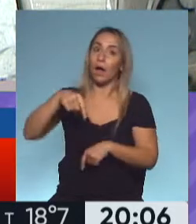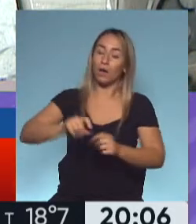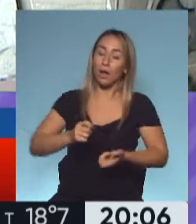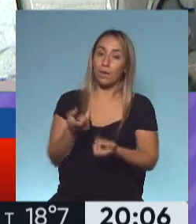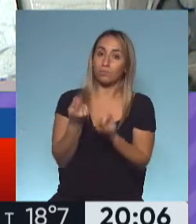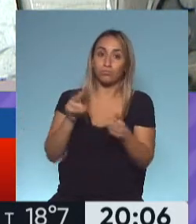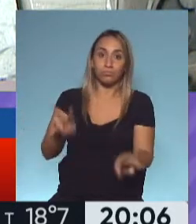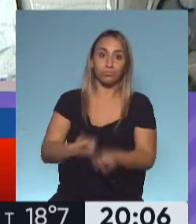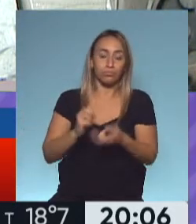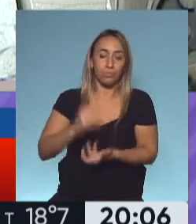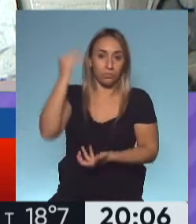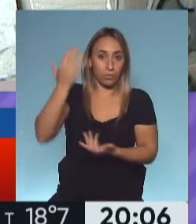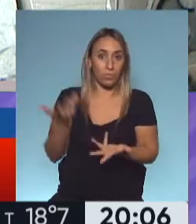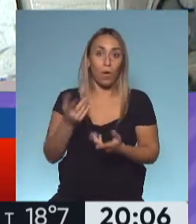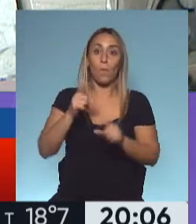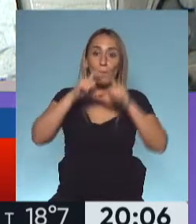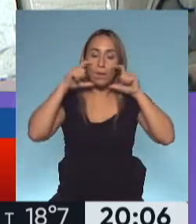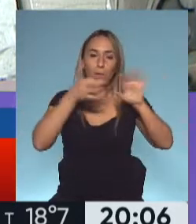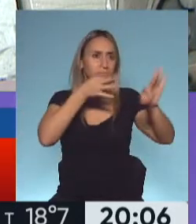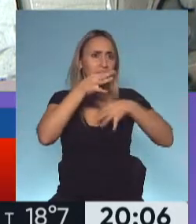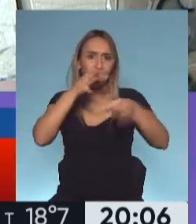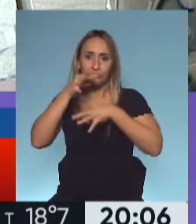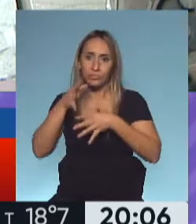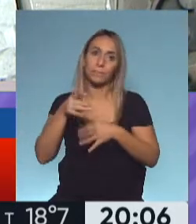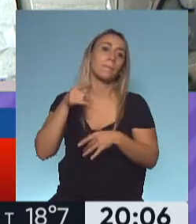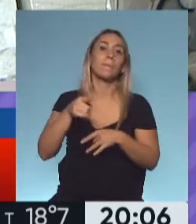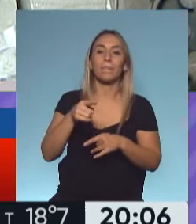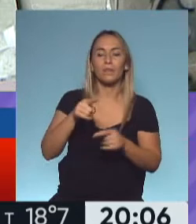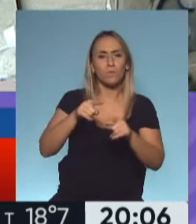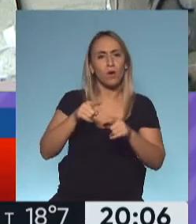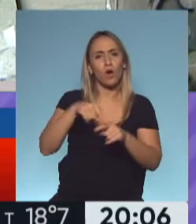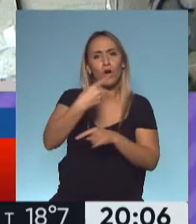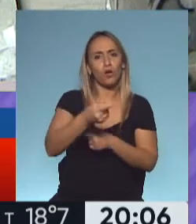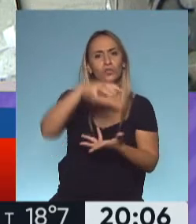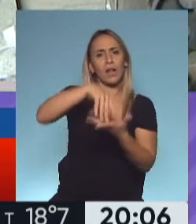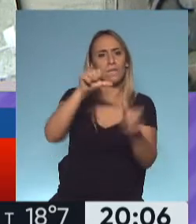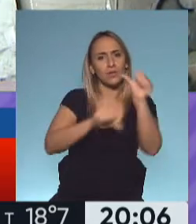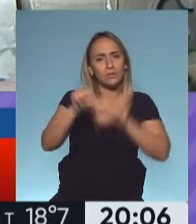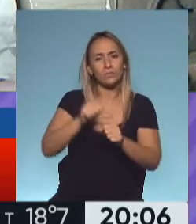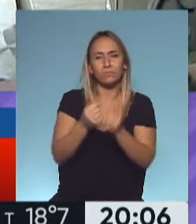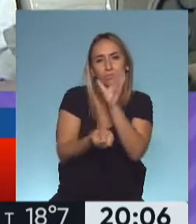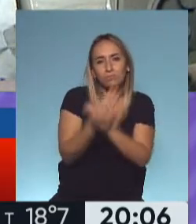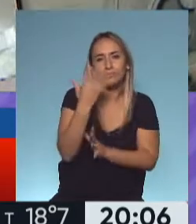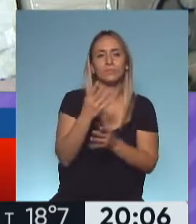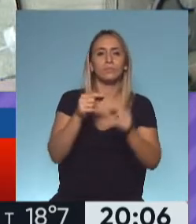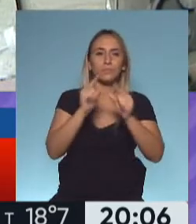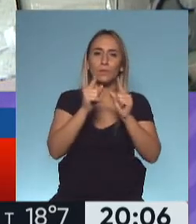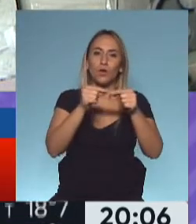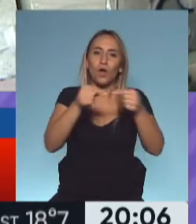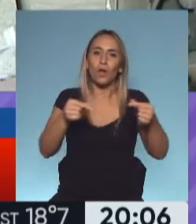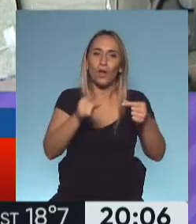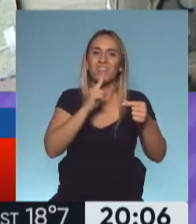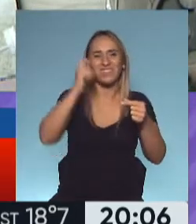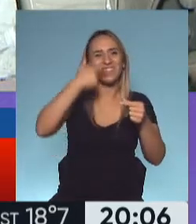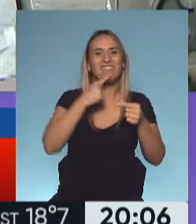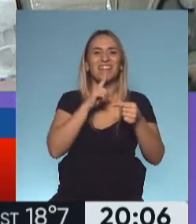ejemplo, biocientífica, es una pyme biotecnológica que produce los test rápidos, digamos, que se necesitan, muy importantes,